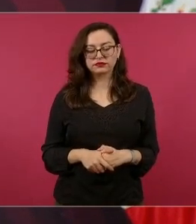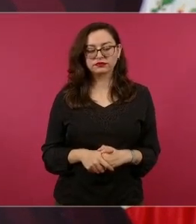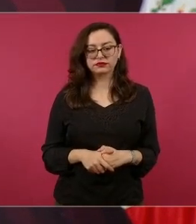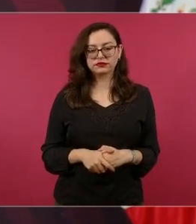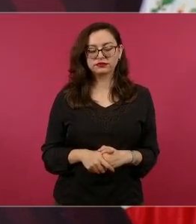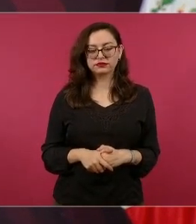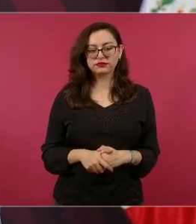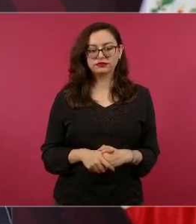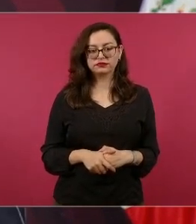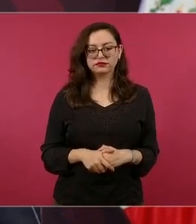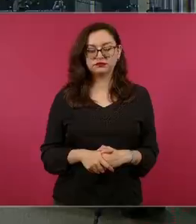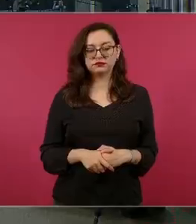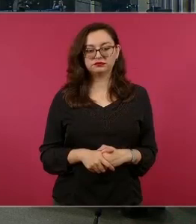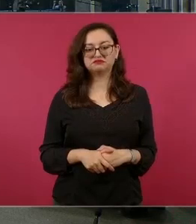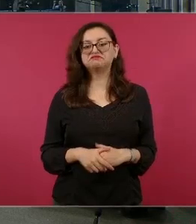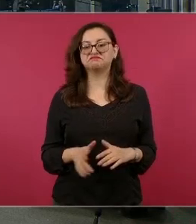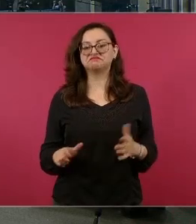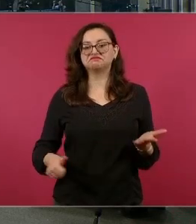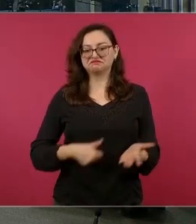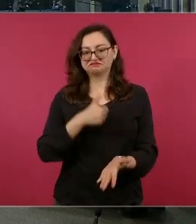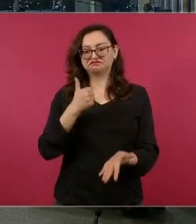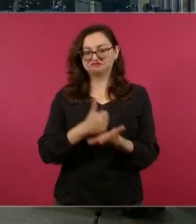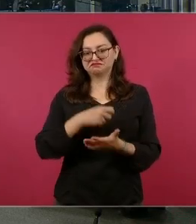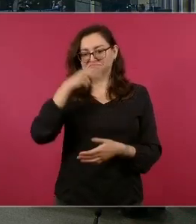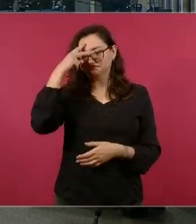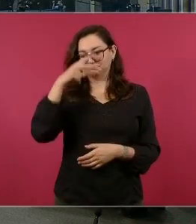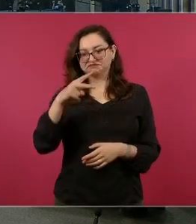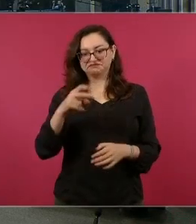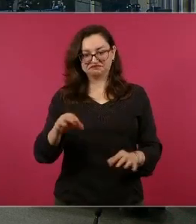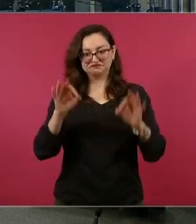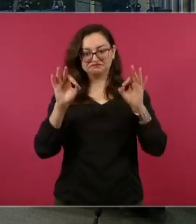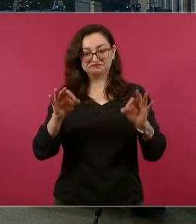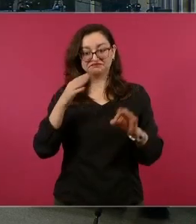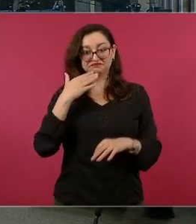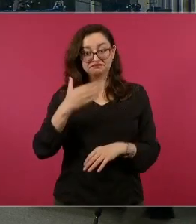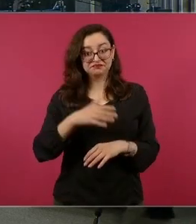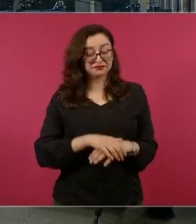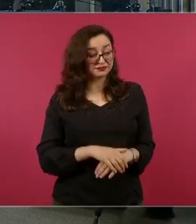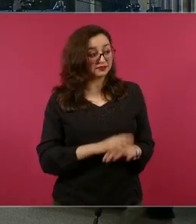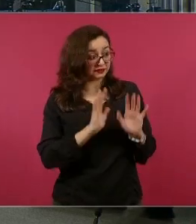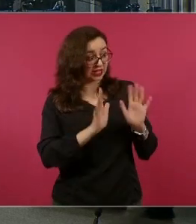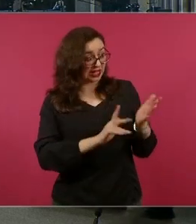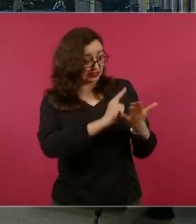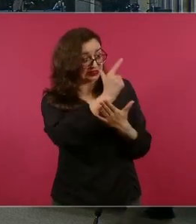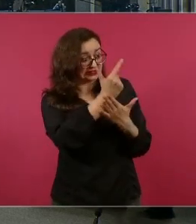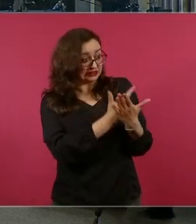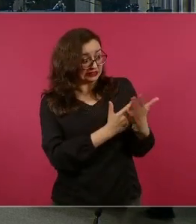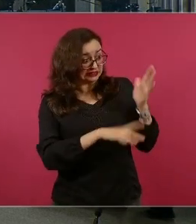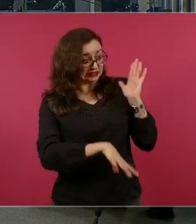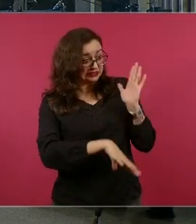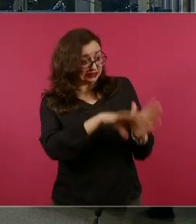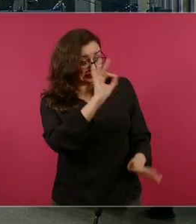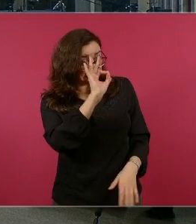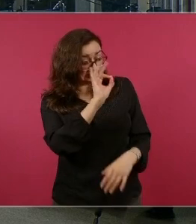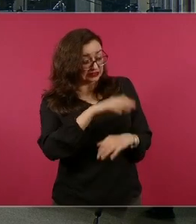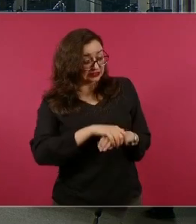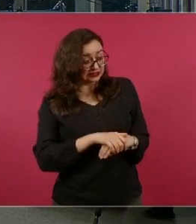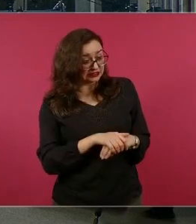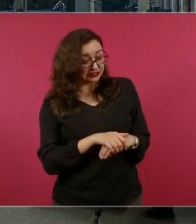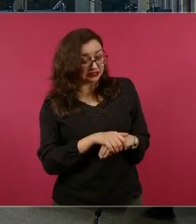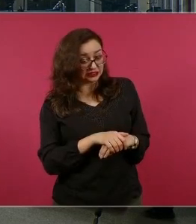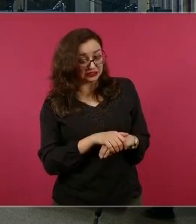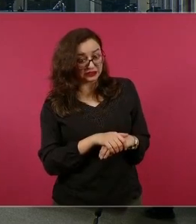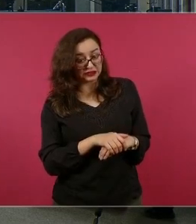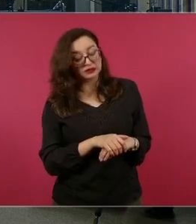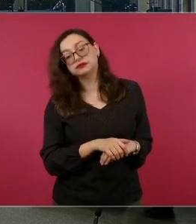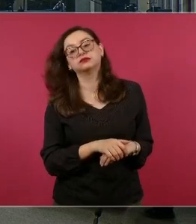Y muy bien por la ciudad. ¿No conseguiste el lugar? ¿La encuesta? Sí, bueno,